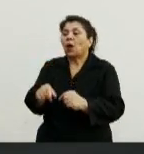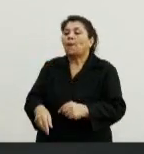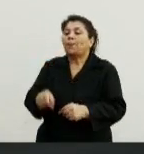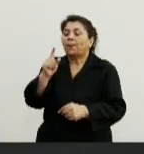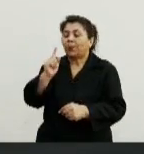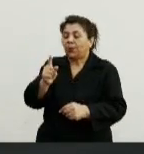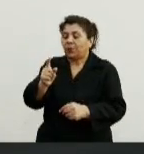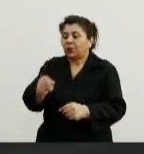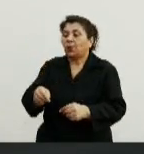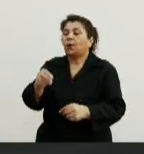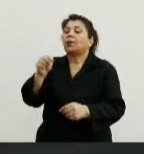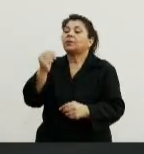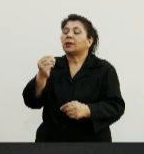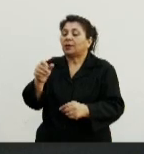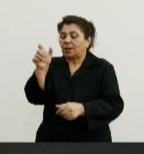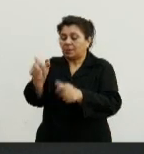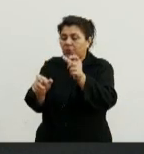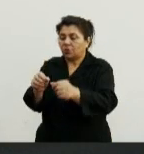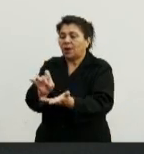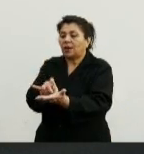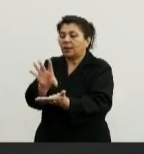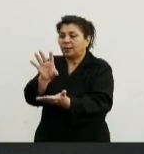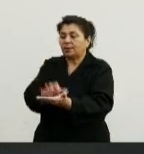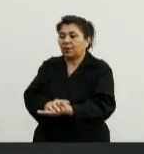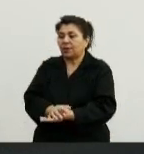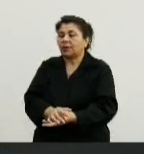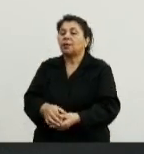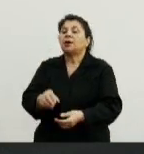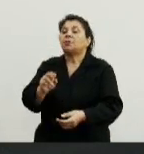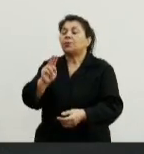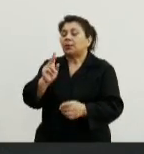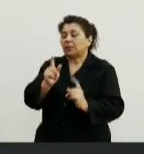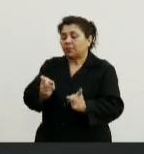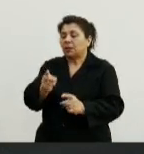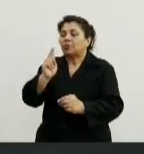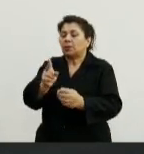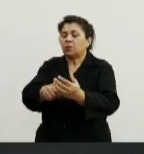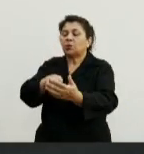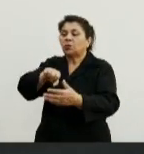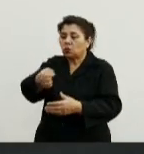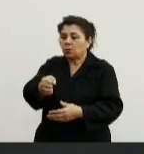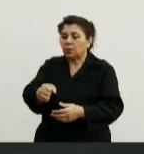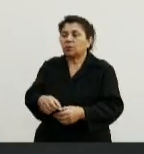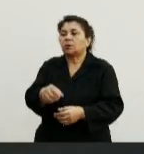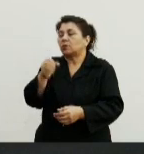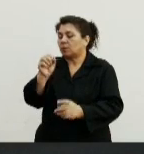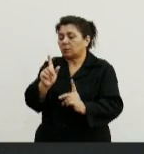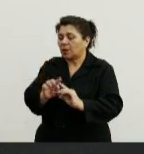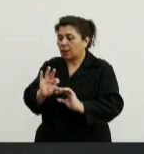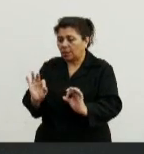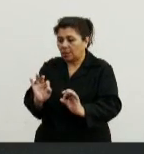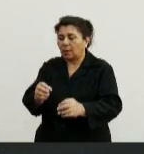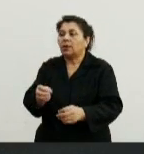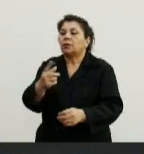despidos en estas circunstancias en el artículo 3 la prohibición de suspensiones en esta circunstancia y lo más importante para que todos tengan